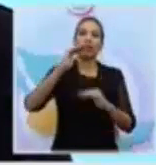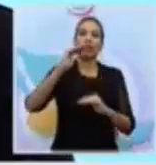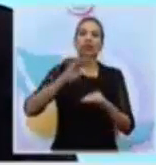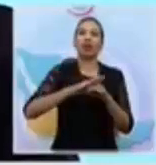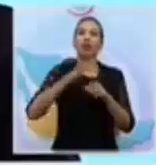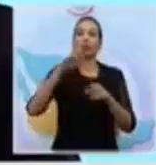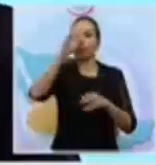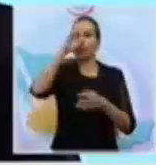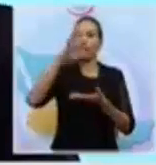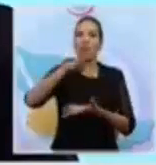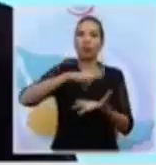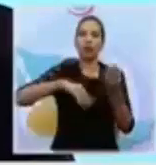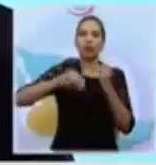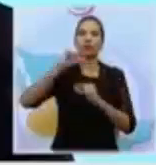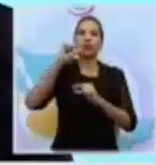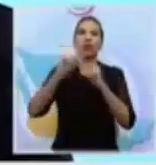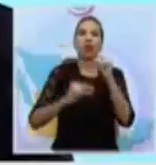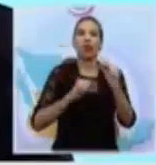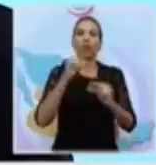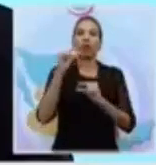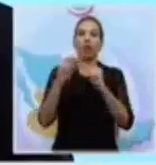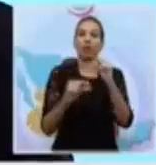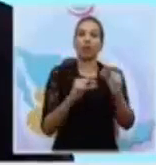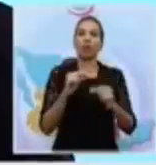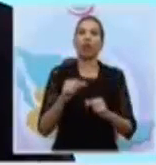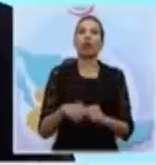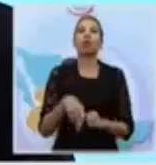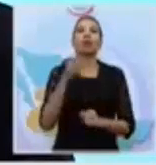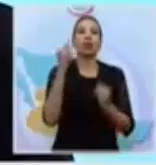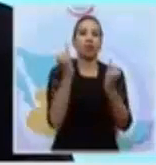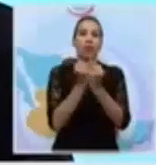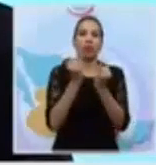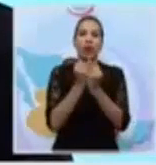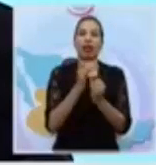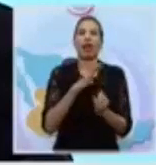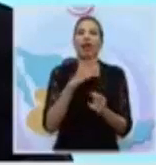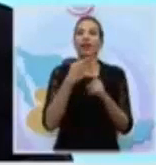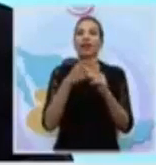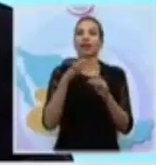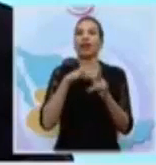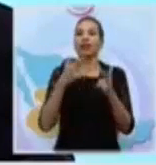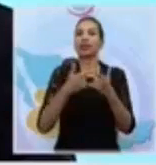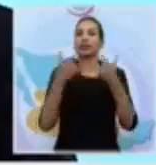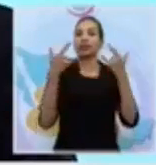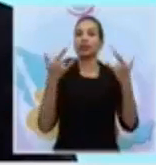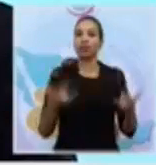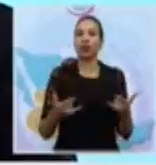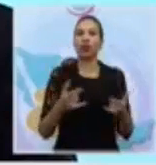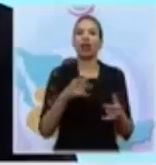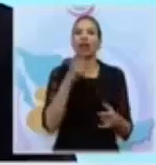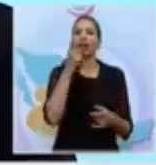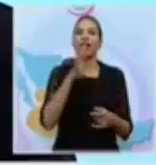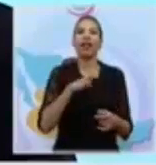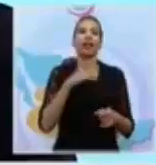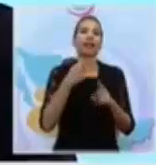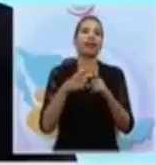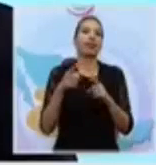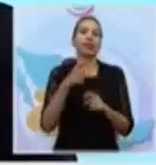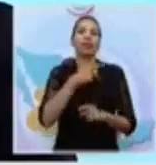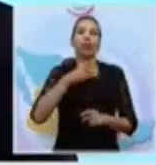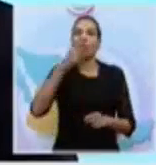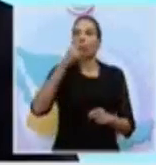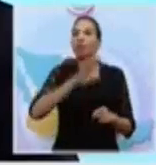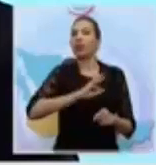y aumentándolo sustancialmente en el abismo. Pero además, como lo muestra la historia, si se ha de erradicar la